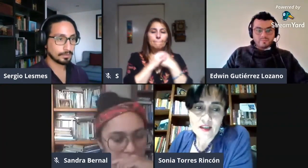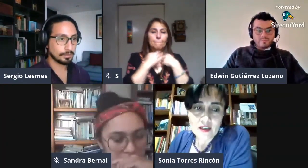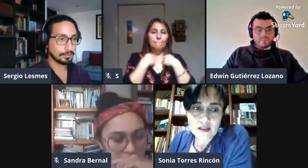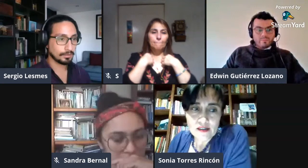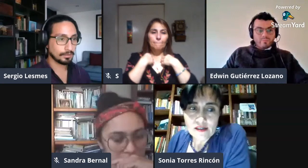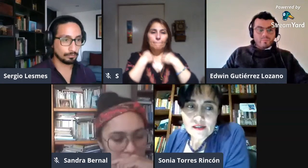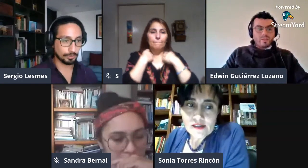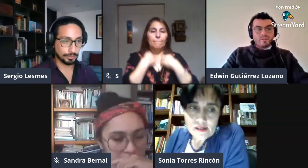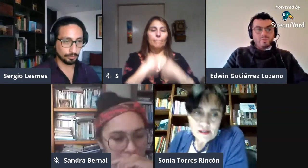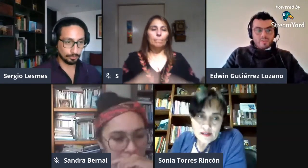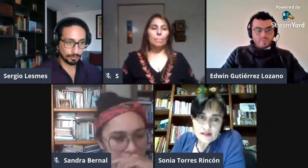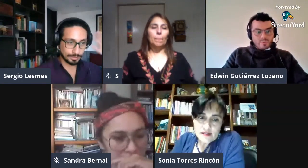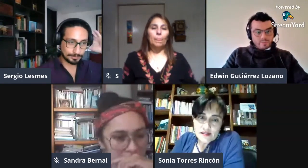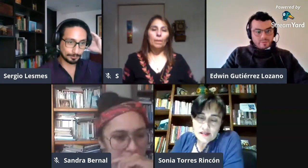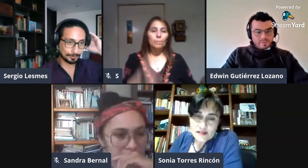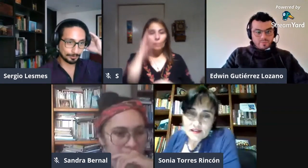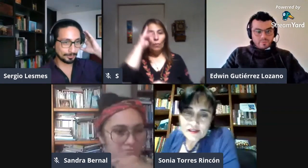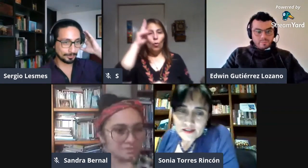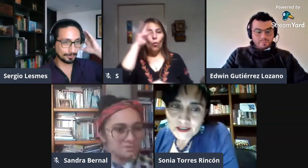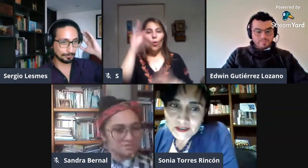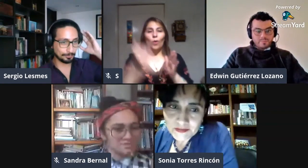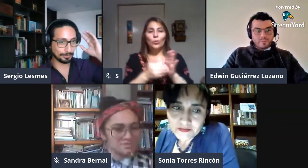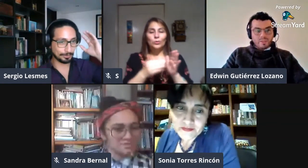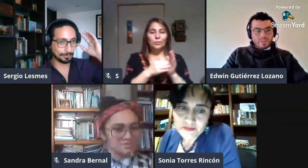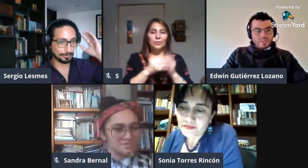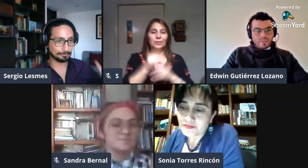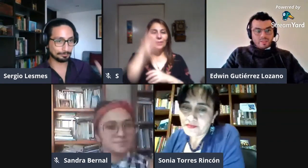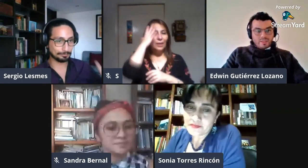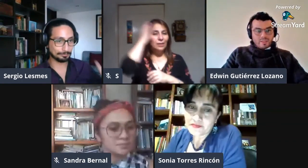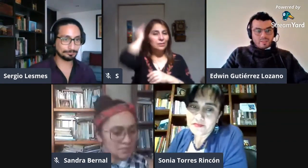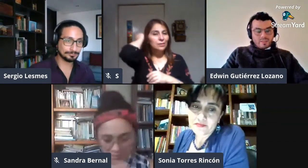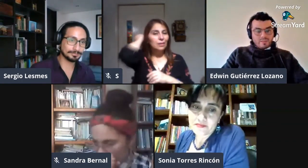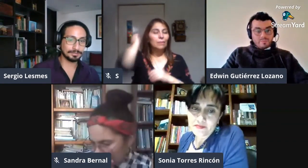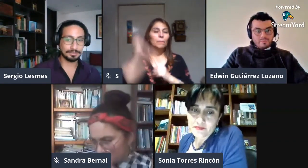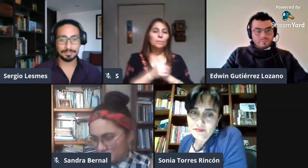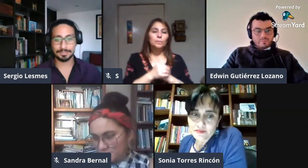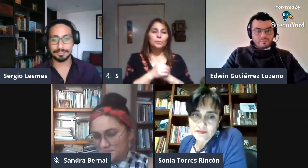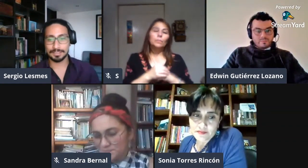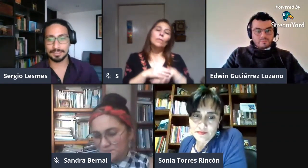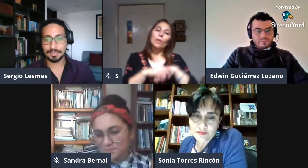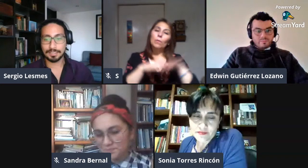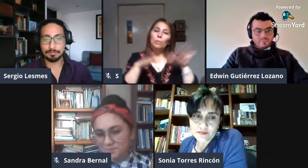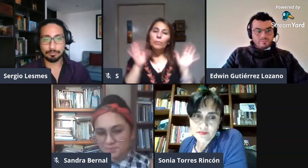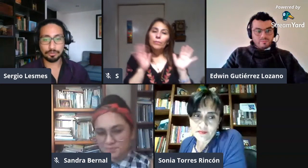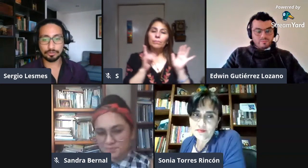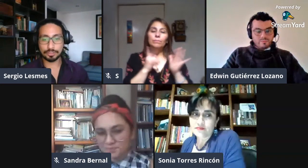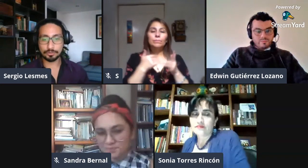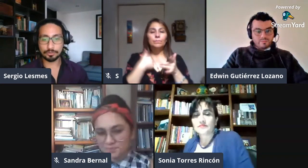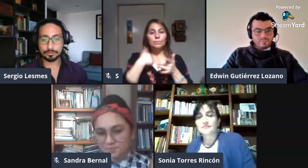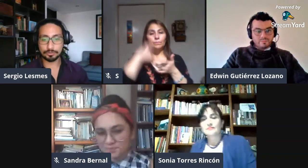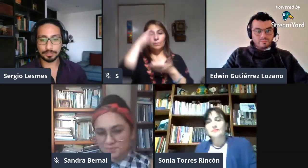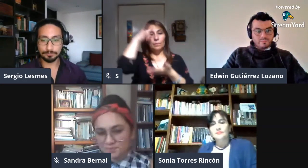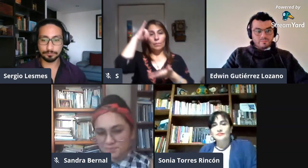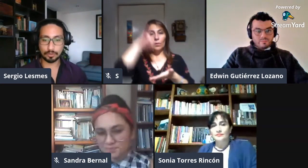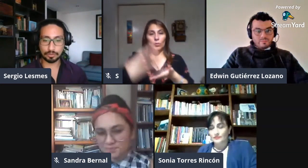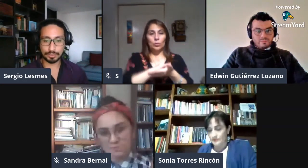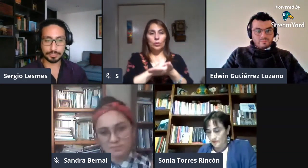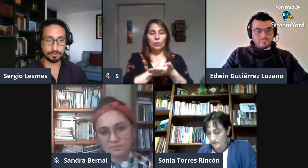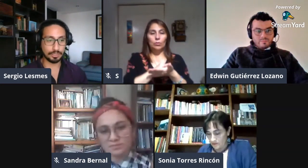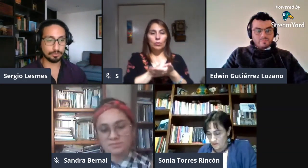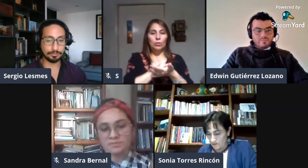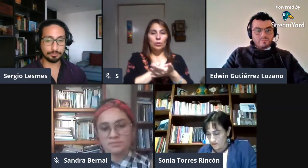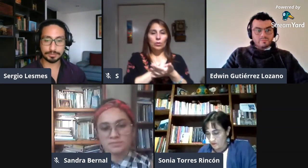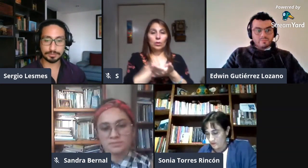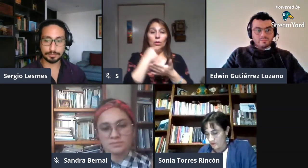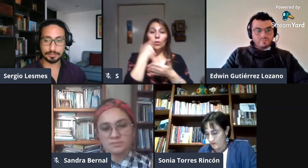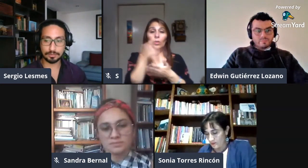Bueno, hola de nuevo. Hola nuevamente, profe. Bueno, yo creo que con relación a lo último que está señalando Alanis, me